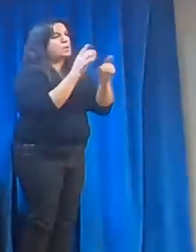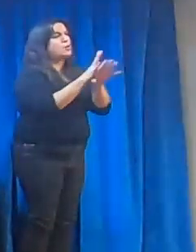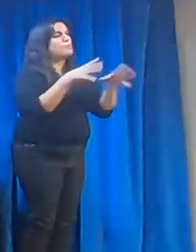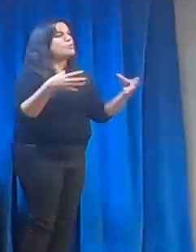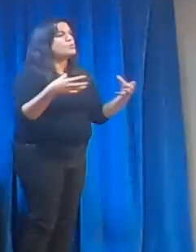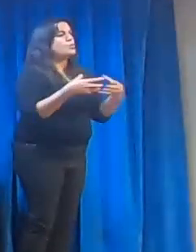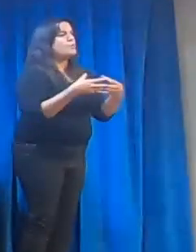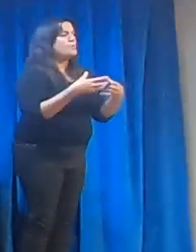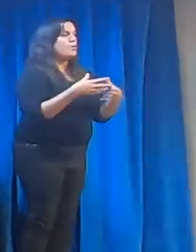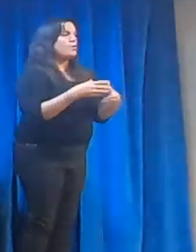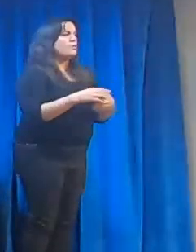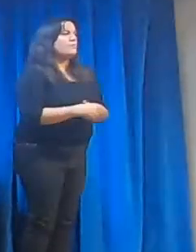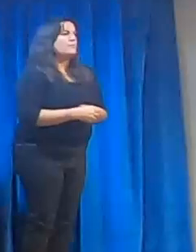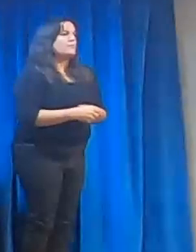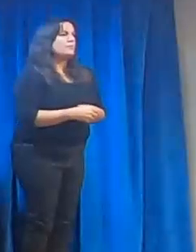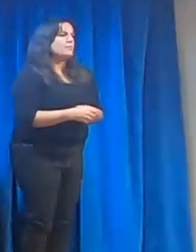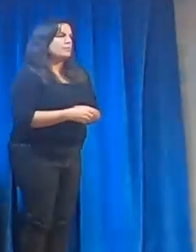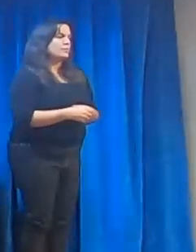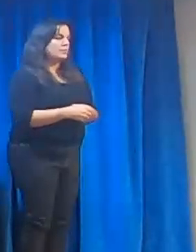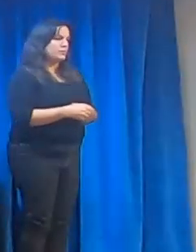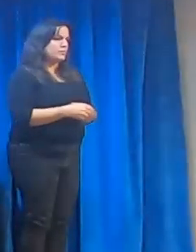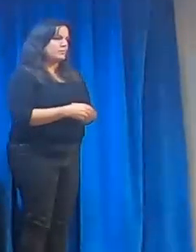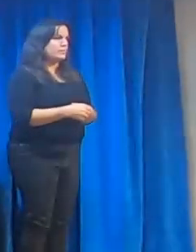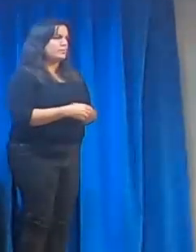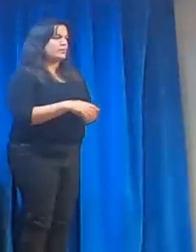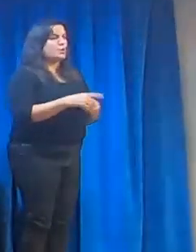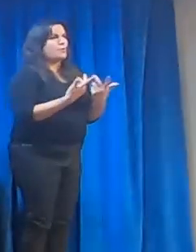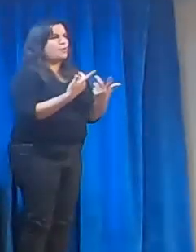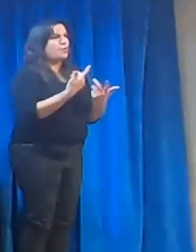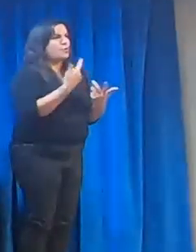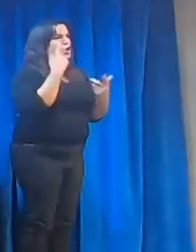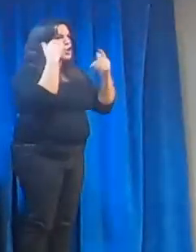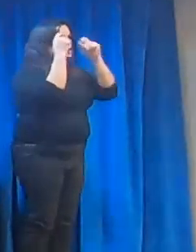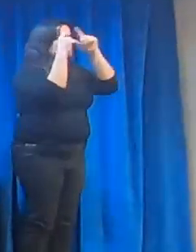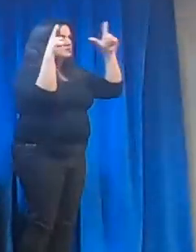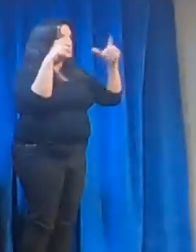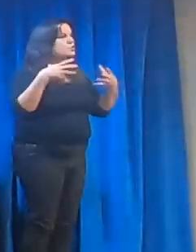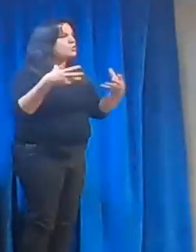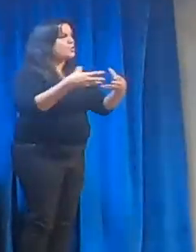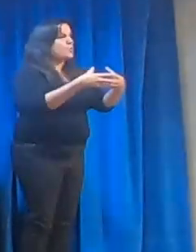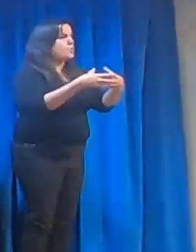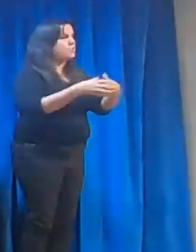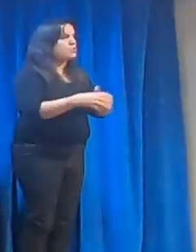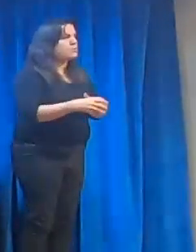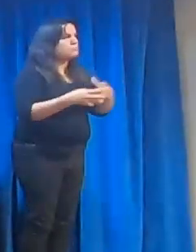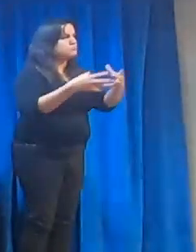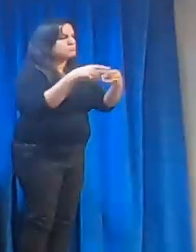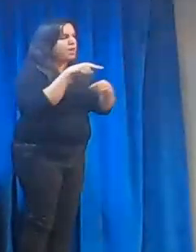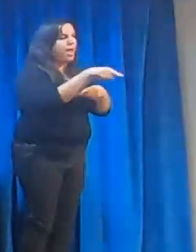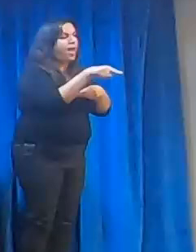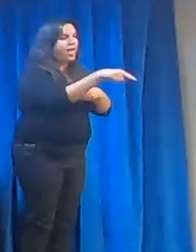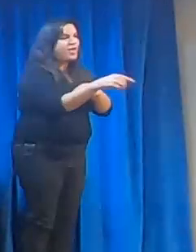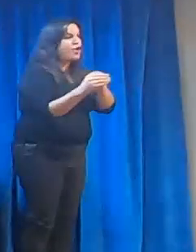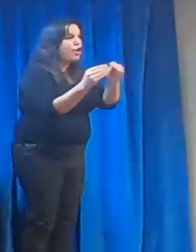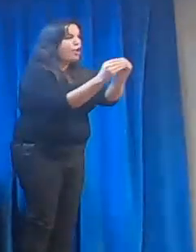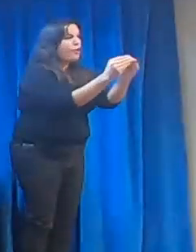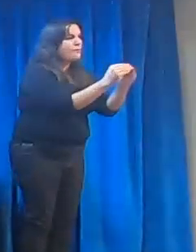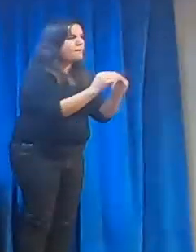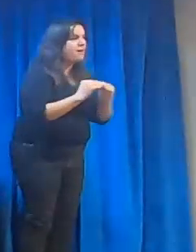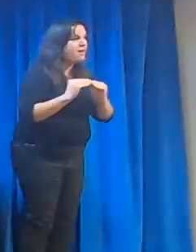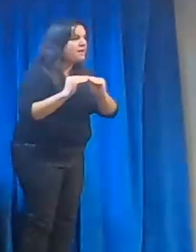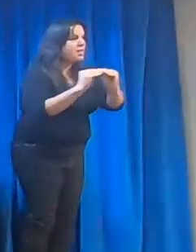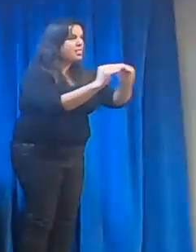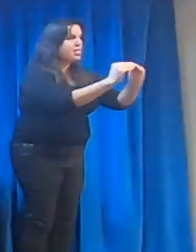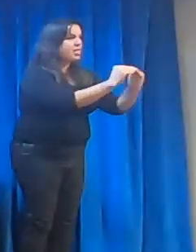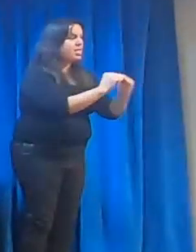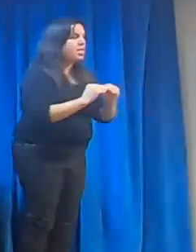¿no? Con cierta agrupabilidad, donde ahí son compañeros.